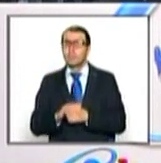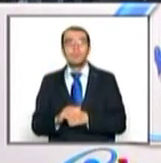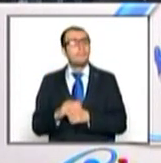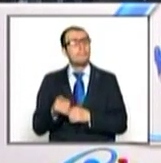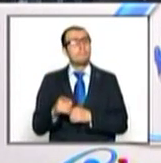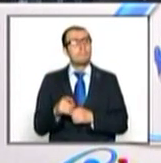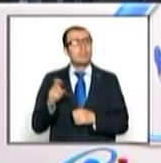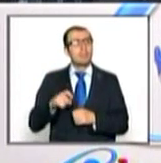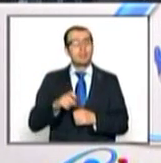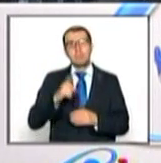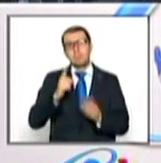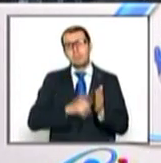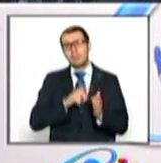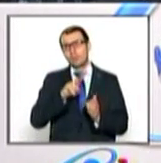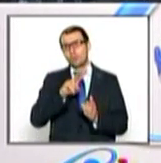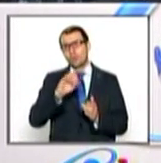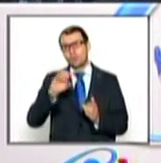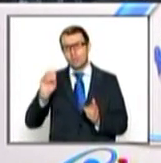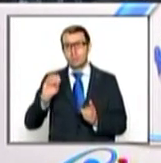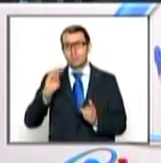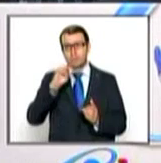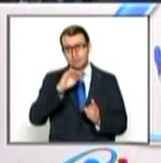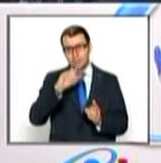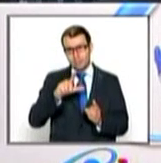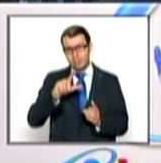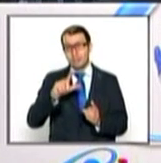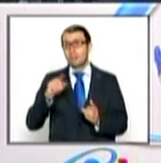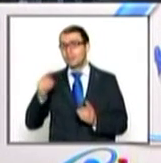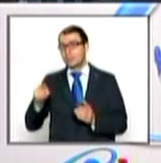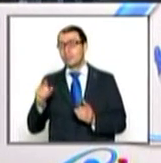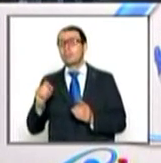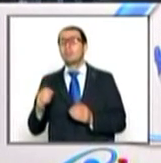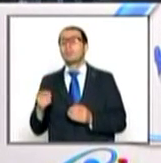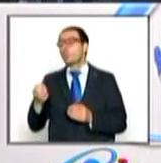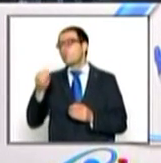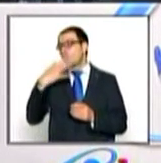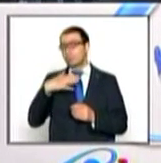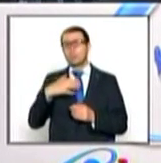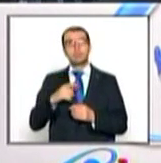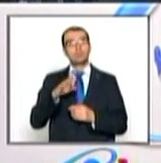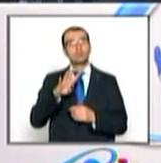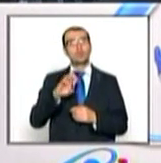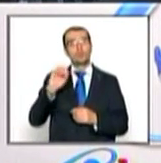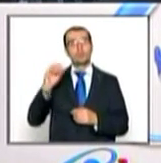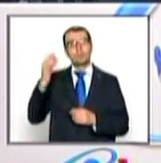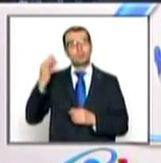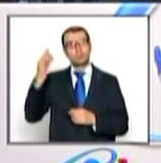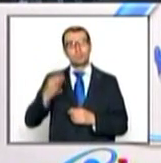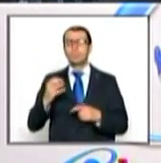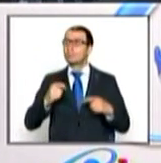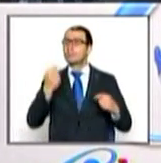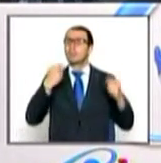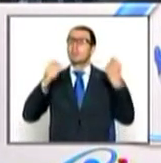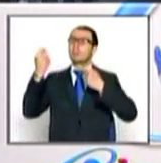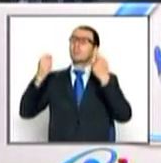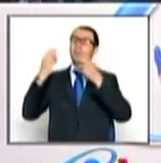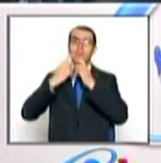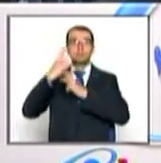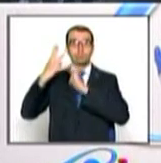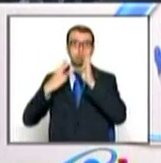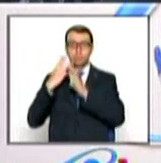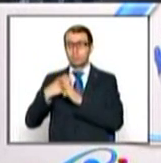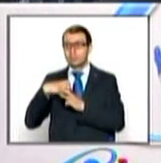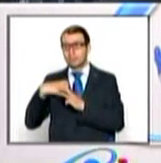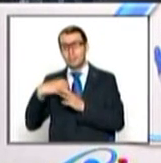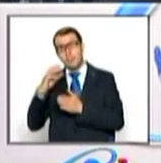1200 miligramos de omega 3 por cada 2 cápsulas que ustedes consuman. El 90% de los omegas que se venden en el mundo tienen menos de